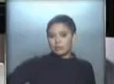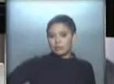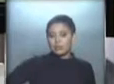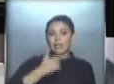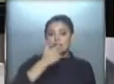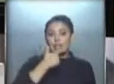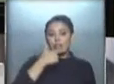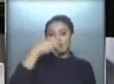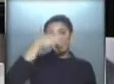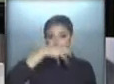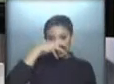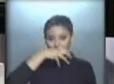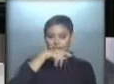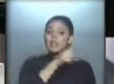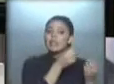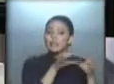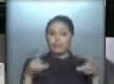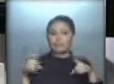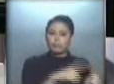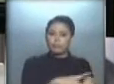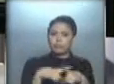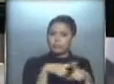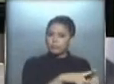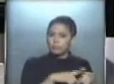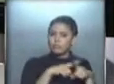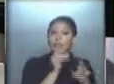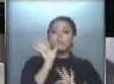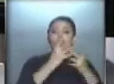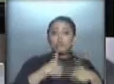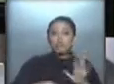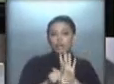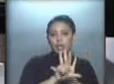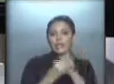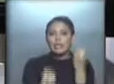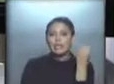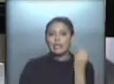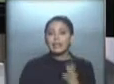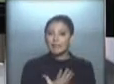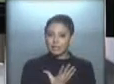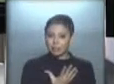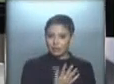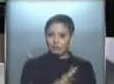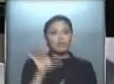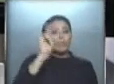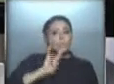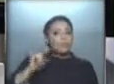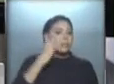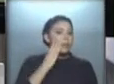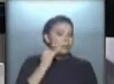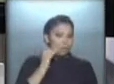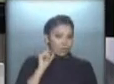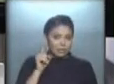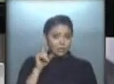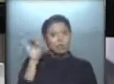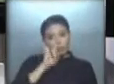senador nacional Aníbal Fernández. Comienza a discutir el proyecto de ley de creación sobre la Universidad de Hurlingham, la